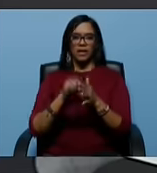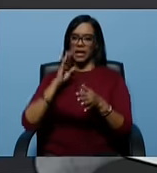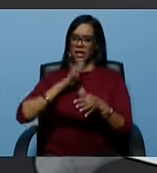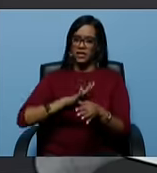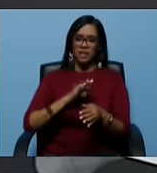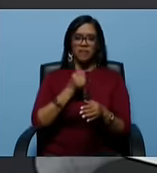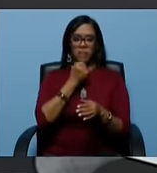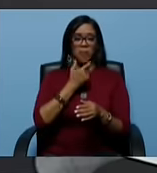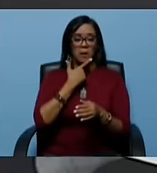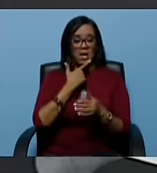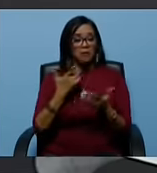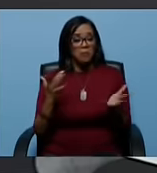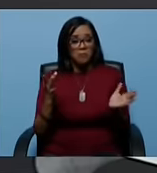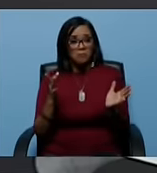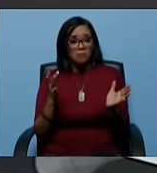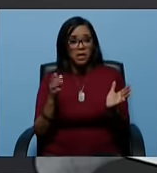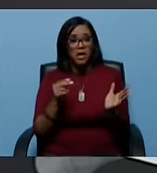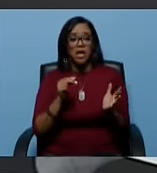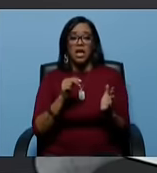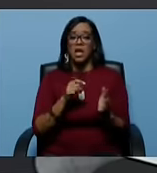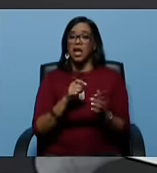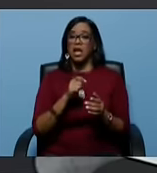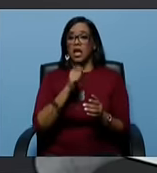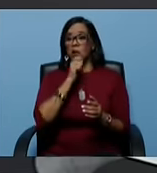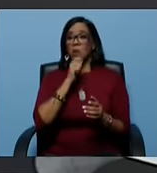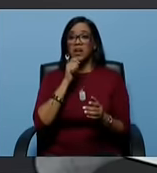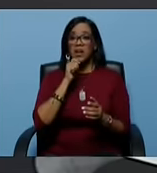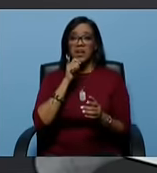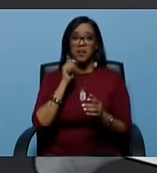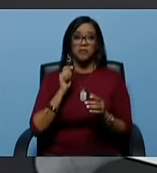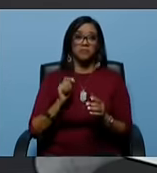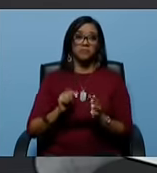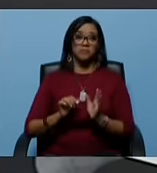así. En Ucrania.